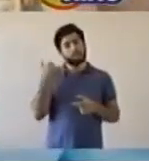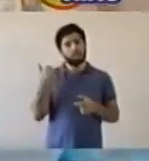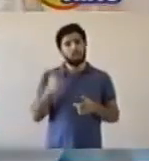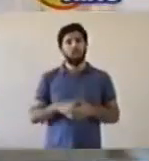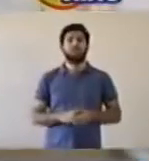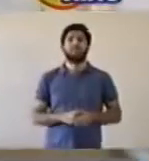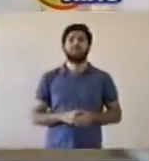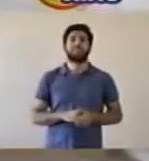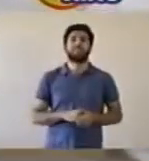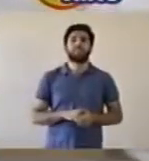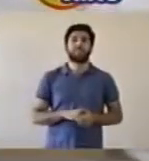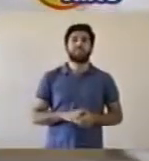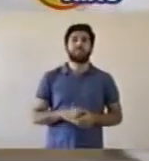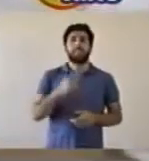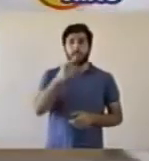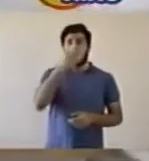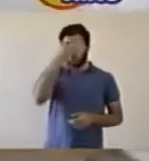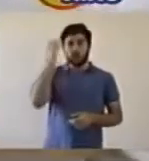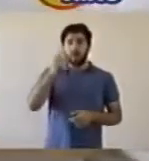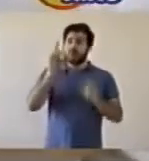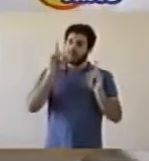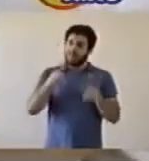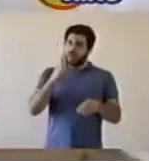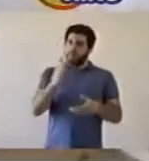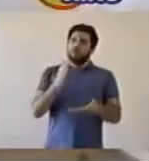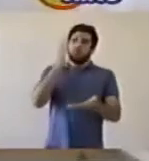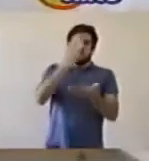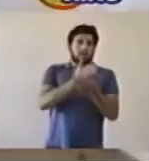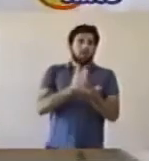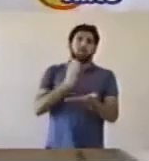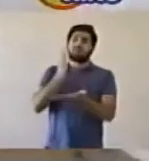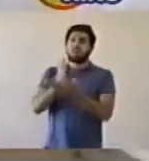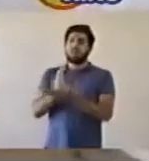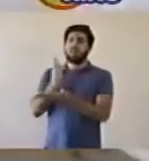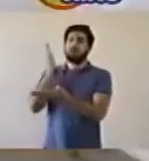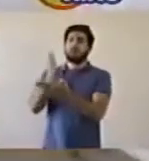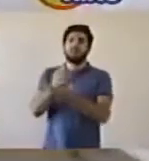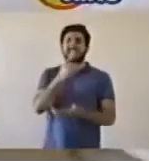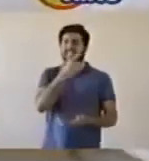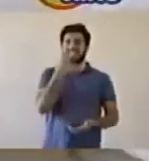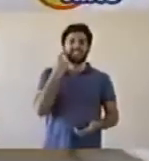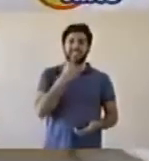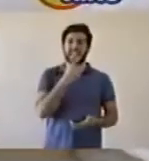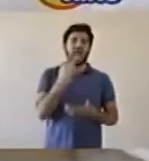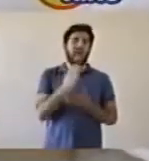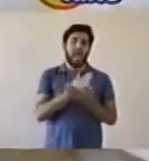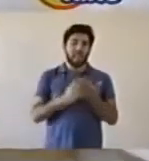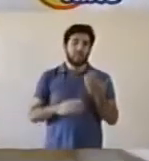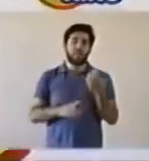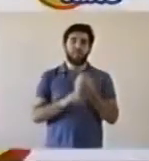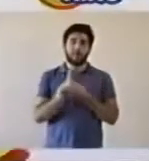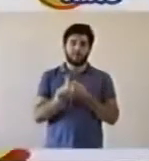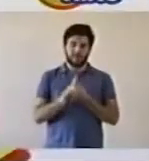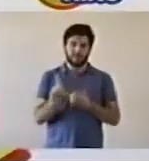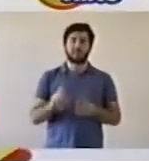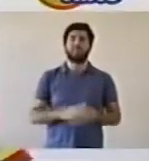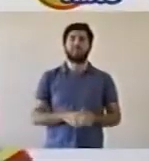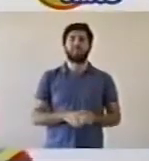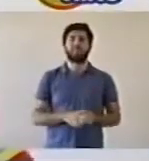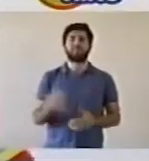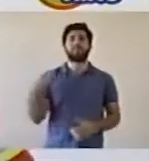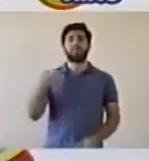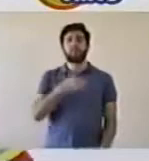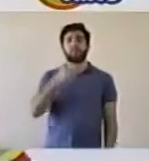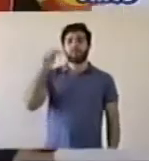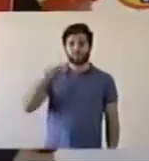organizaciones realizan. Nunca olvide las visitas al odontólogo para identificar cualquier problema con su boca y dientes. Hoy aprendimos